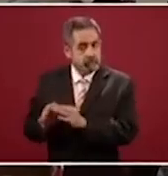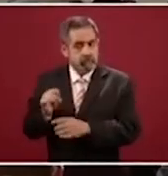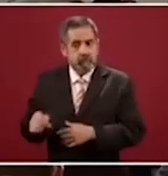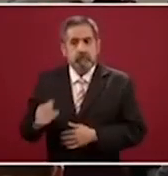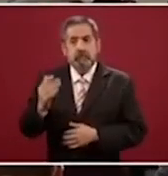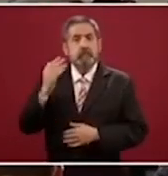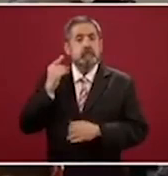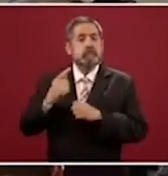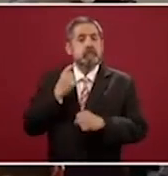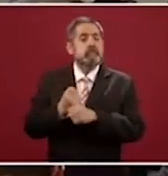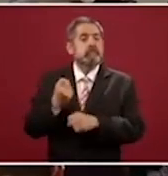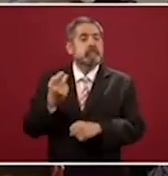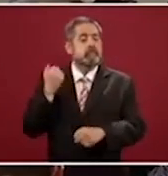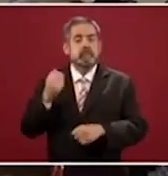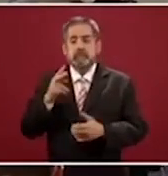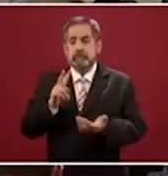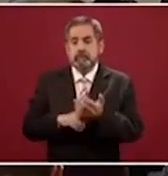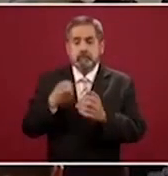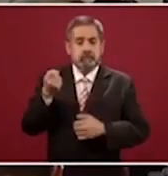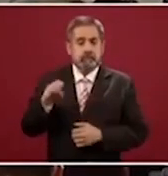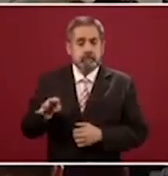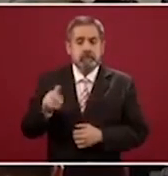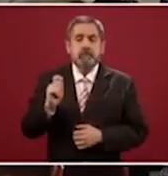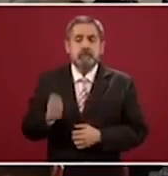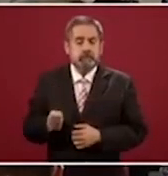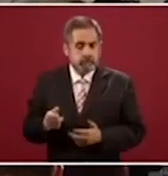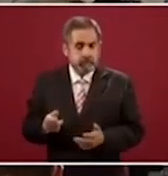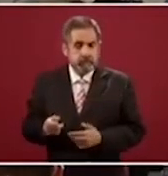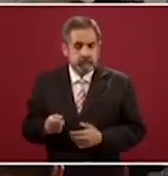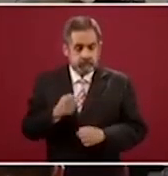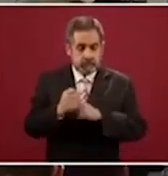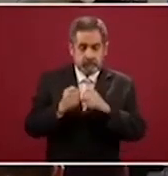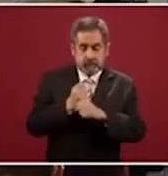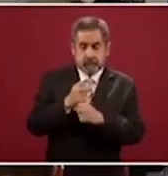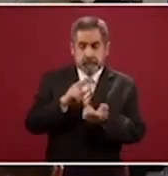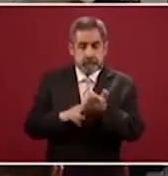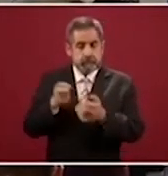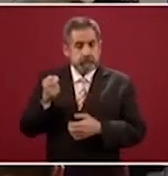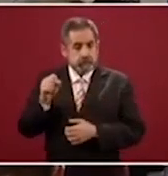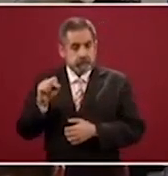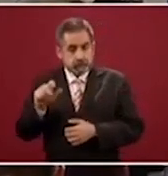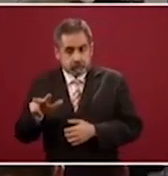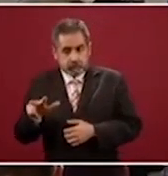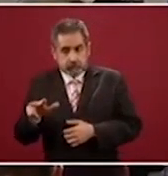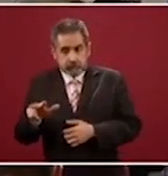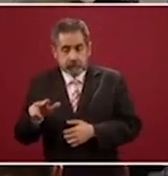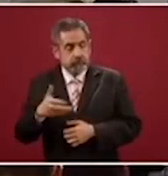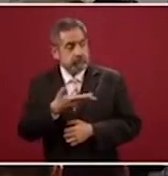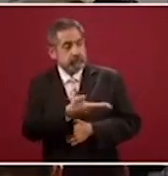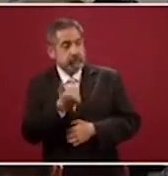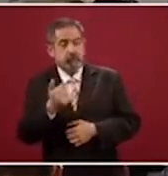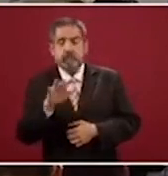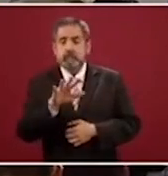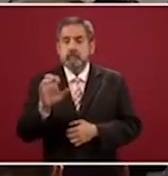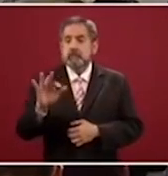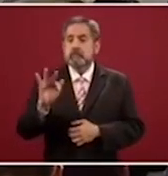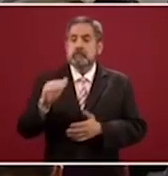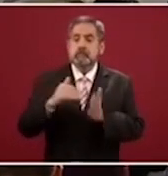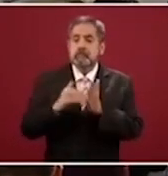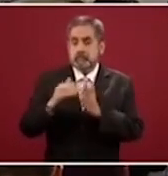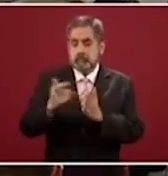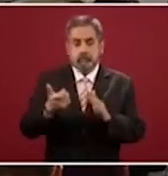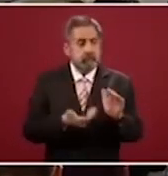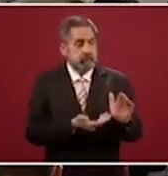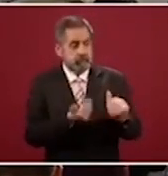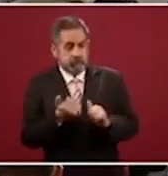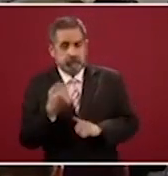el 2019, el año 2018, la Lotería Nacional pidió 540 millones de pesos